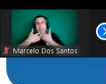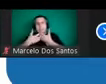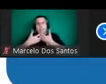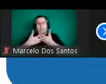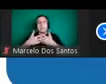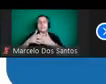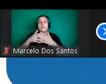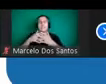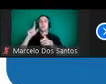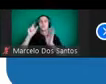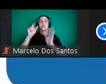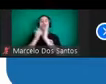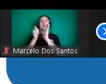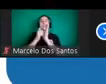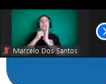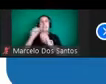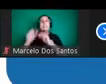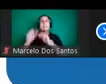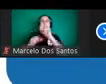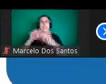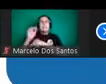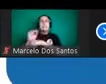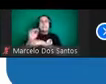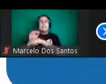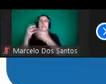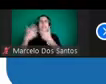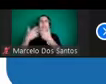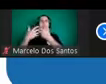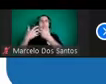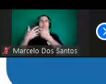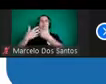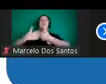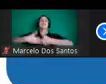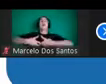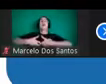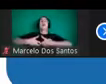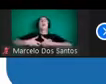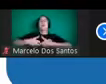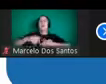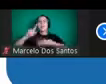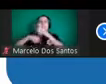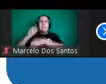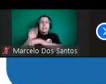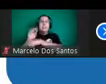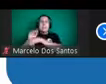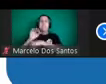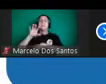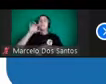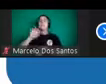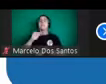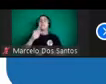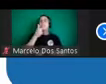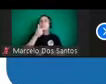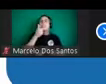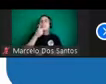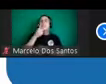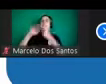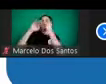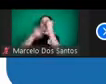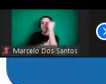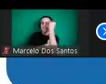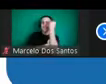Personas con discapacidad intelectual necesitan de un entorno más simplificado, un entorno estable